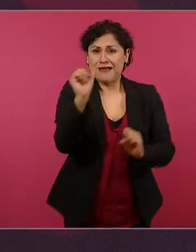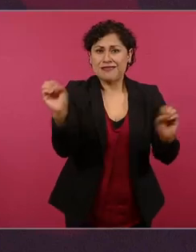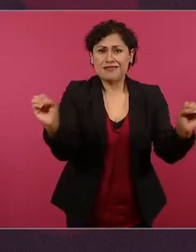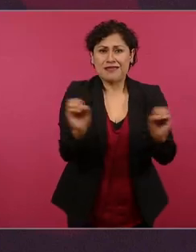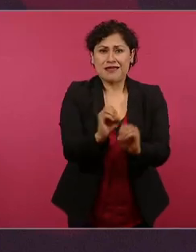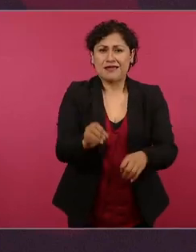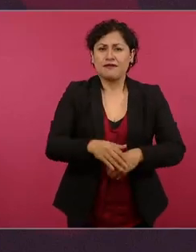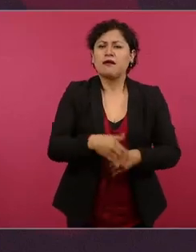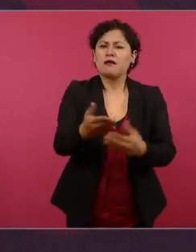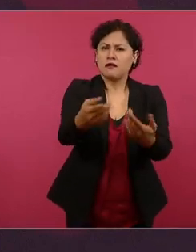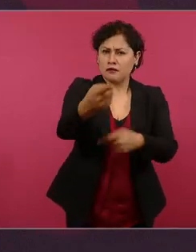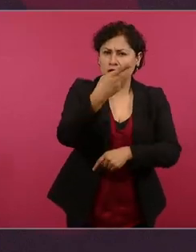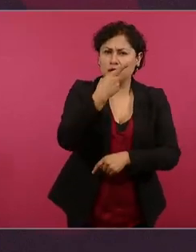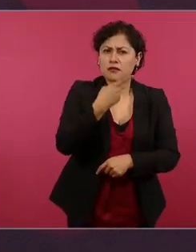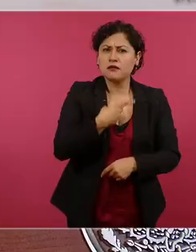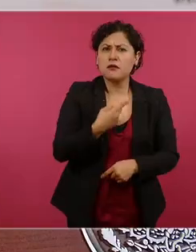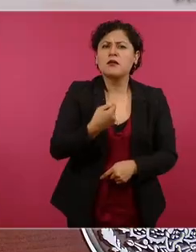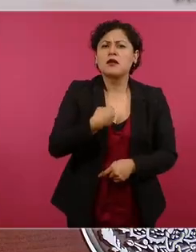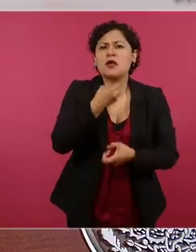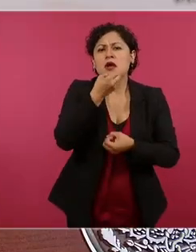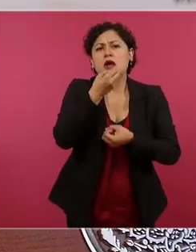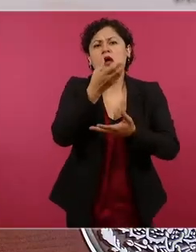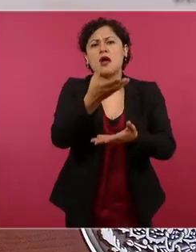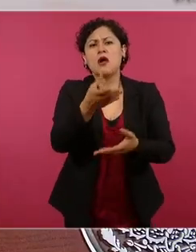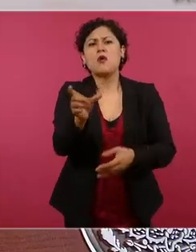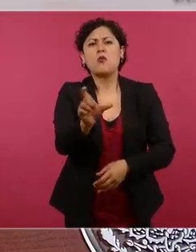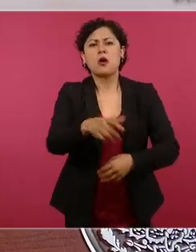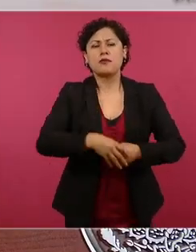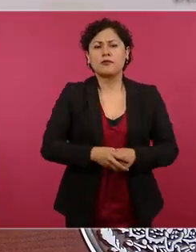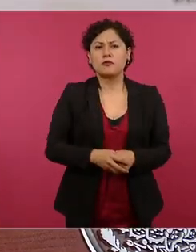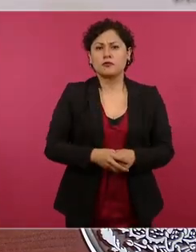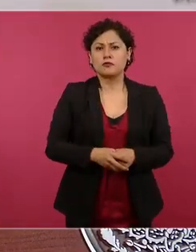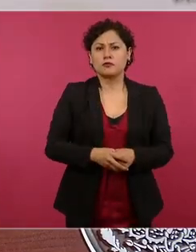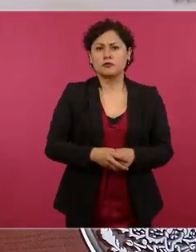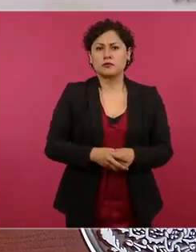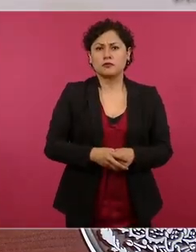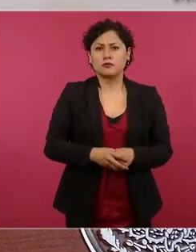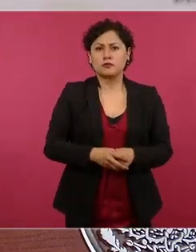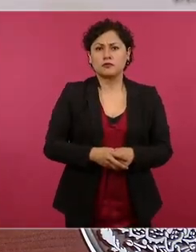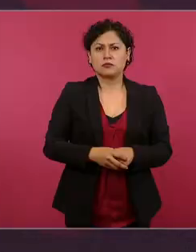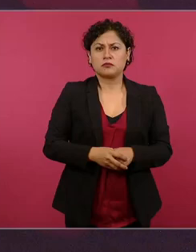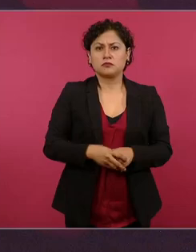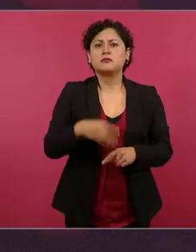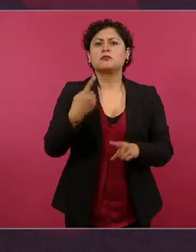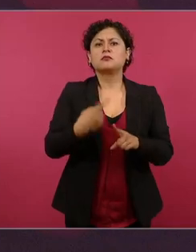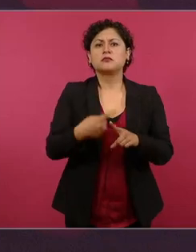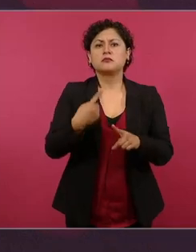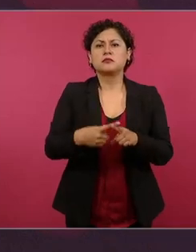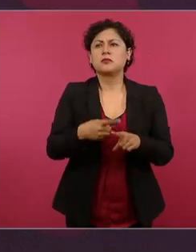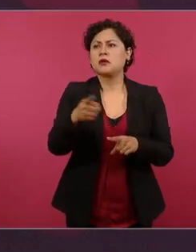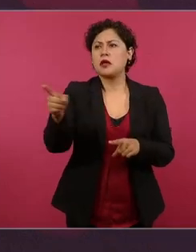Díganme cuándo he mencionado en campaña por su nombre